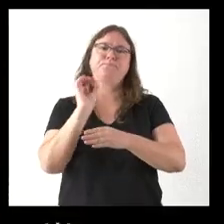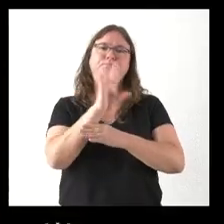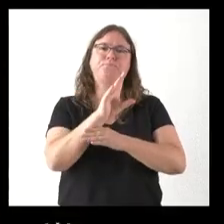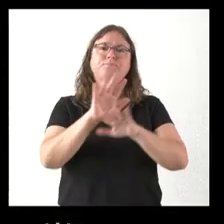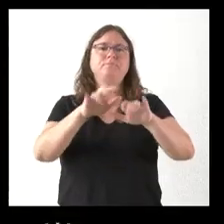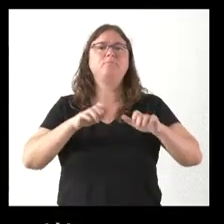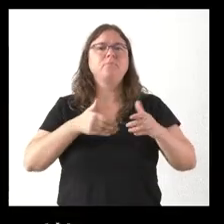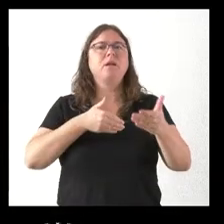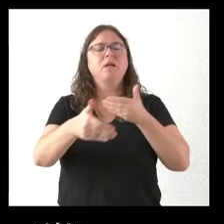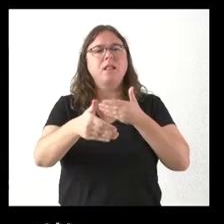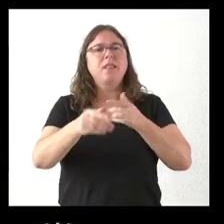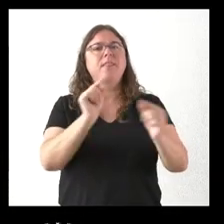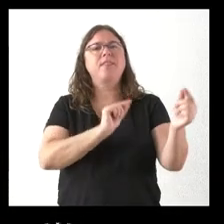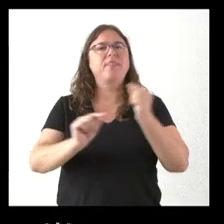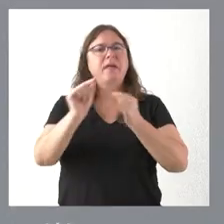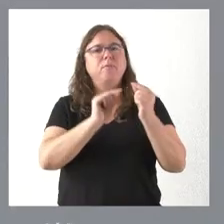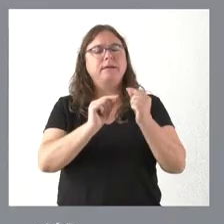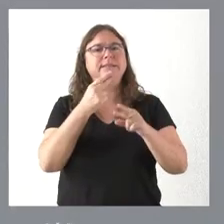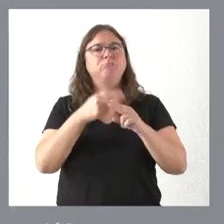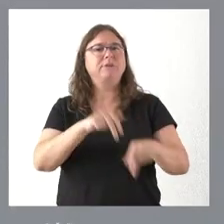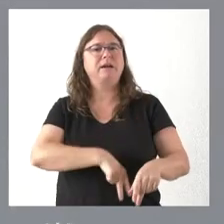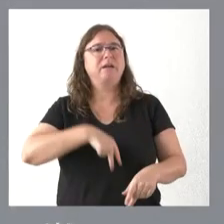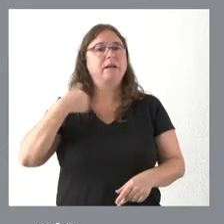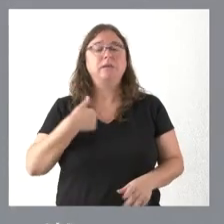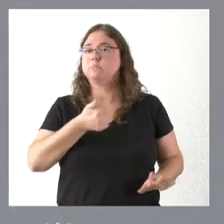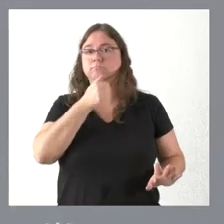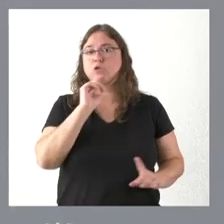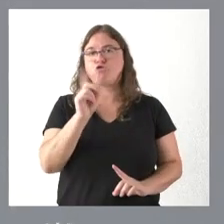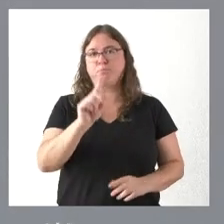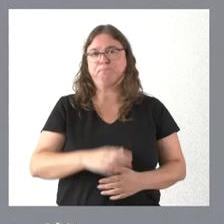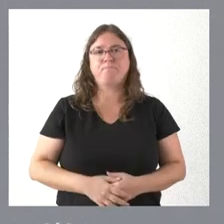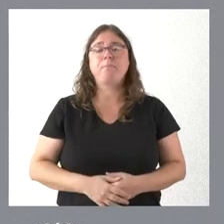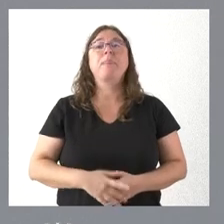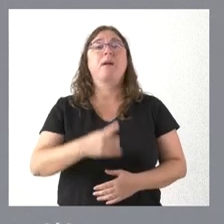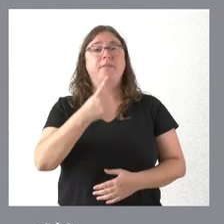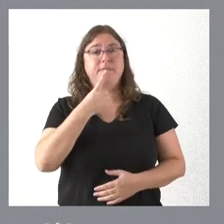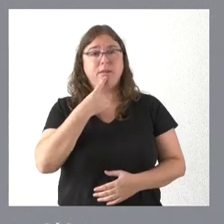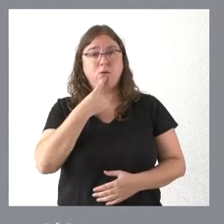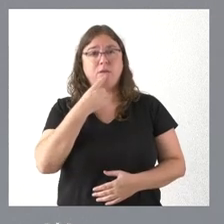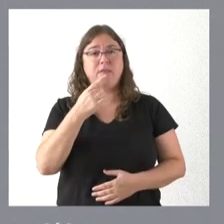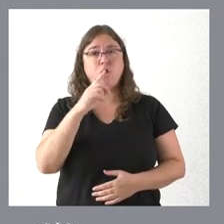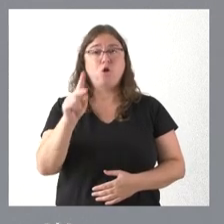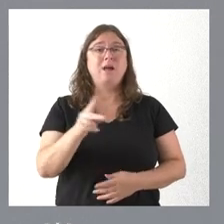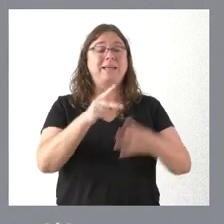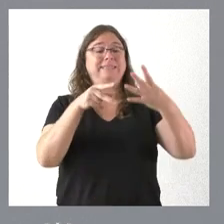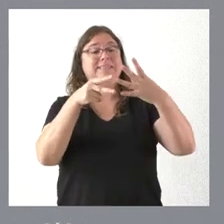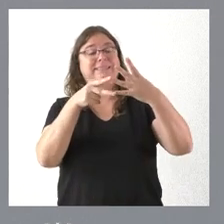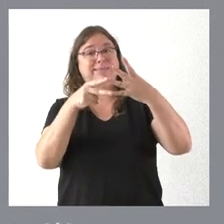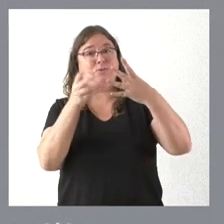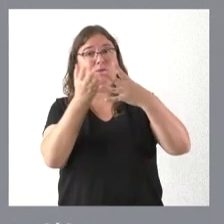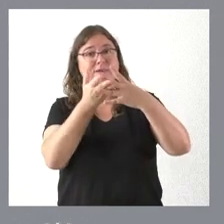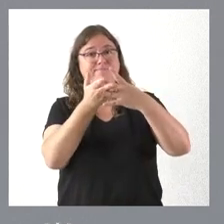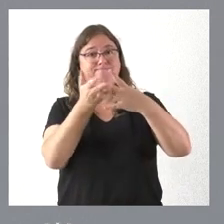petición del debate de política general pues no recordarán ustedes que dijo que lo iba a hacer en la segunda parte